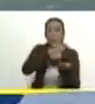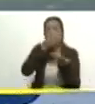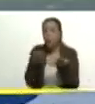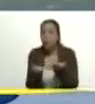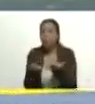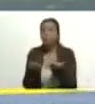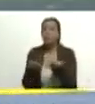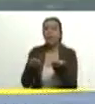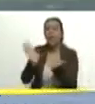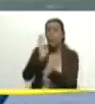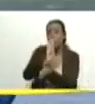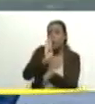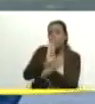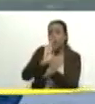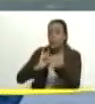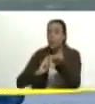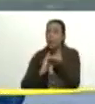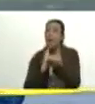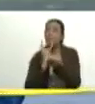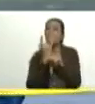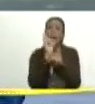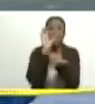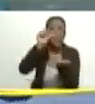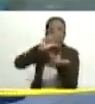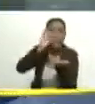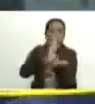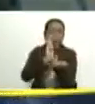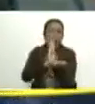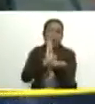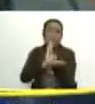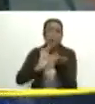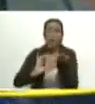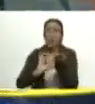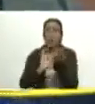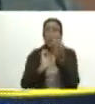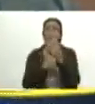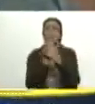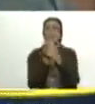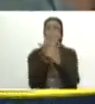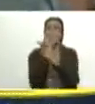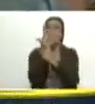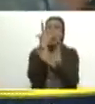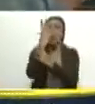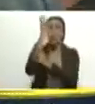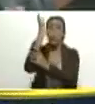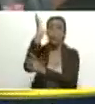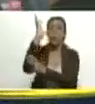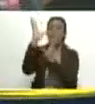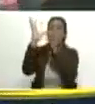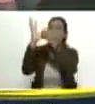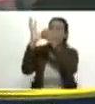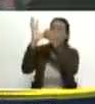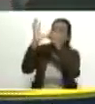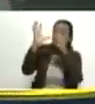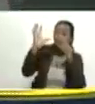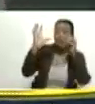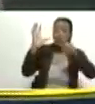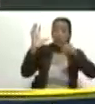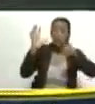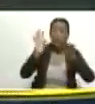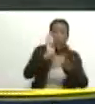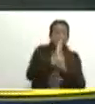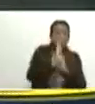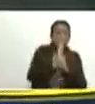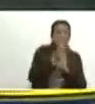cultivo, el cuidado de la mata, ¿ah? El florecer de la mata, luego el fruto, el